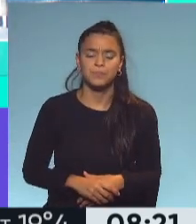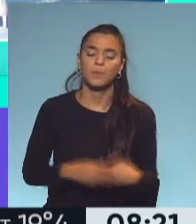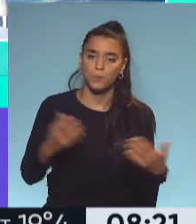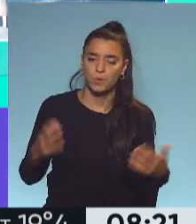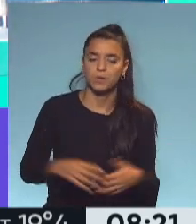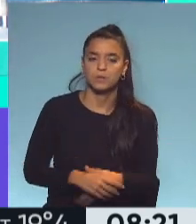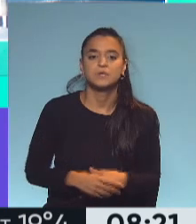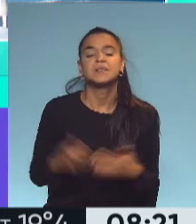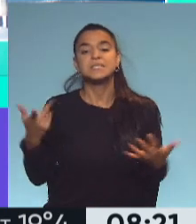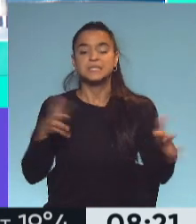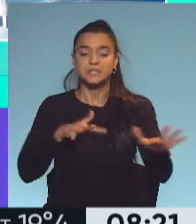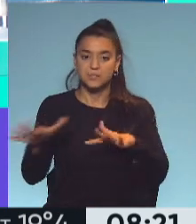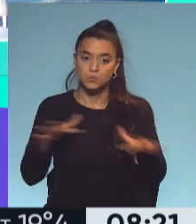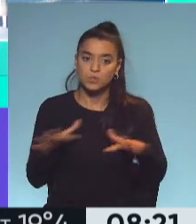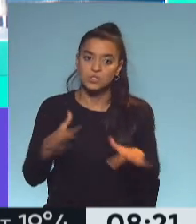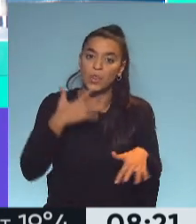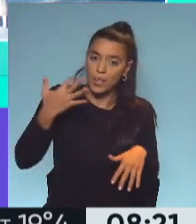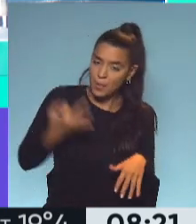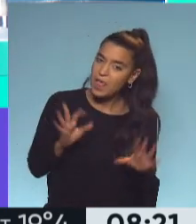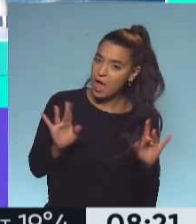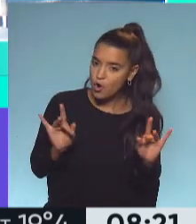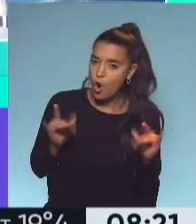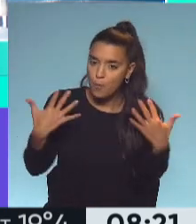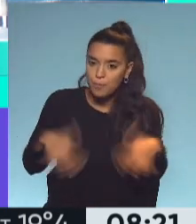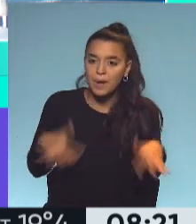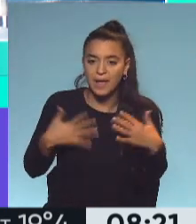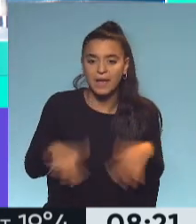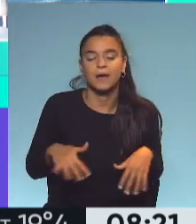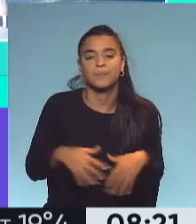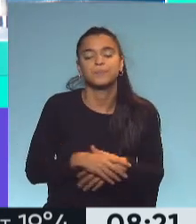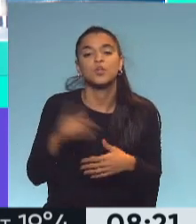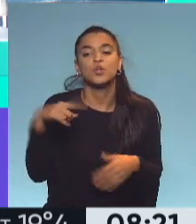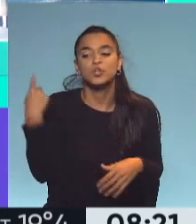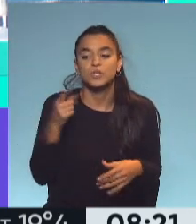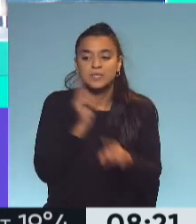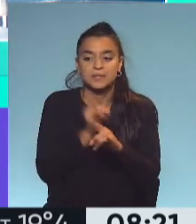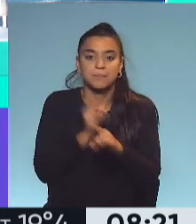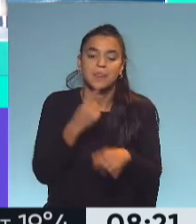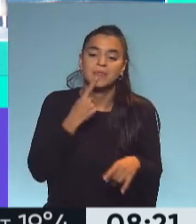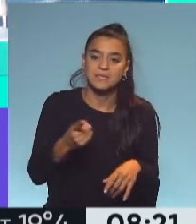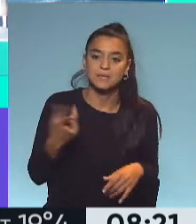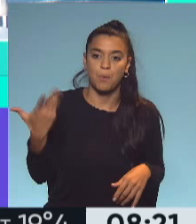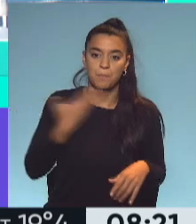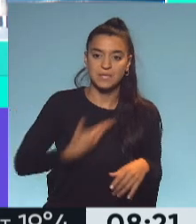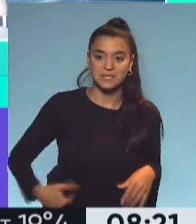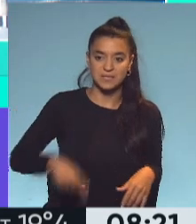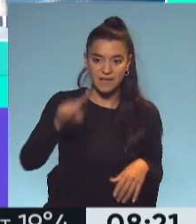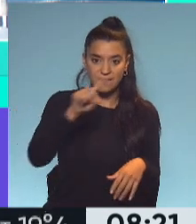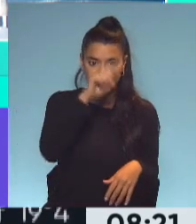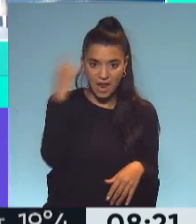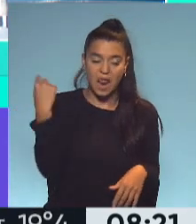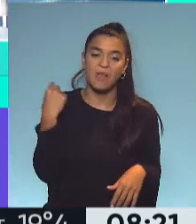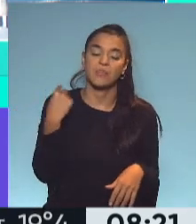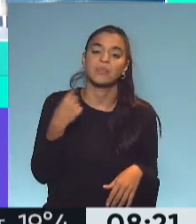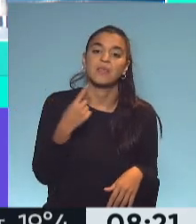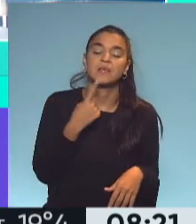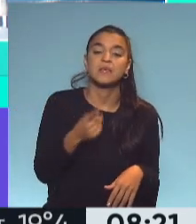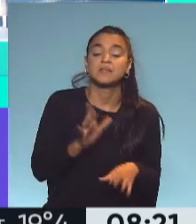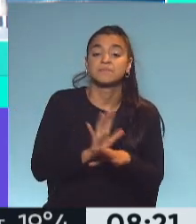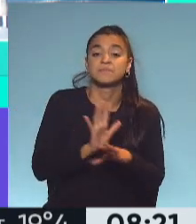Bueno, es una situación realmente muy compleja. Nosotros siempre decimos, el presidente Alberto Fernández desde la primera reunión el año pasado